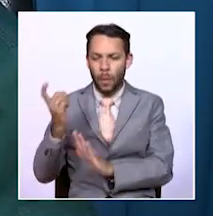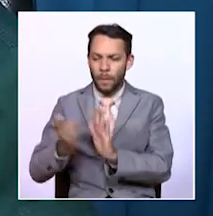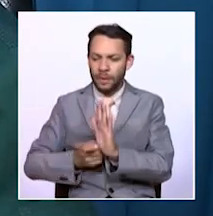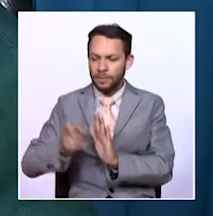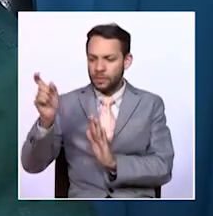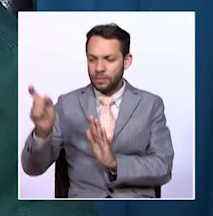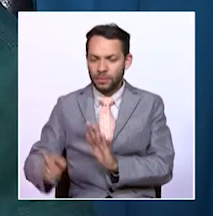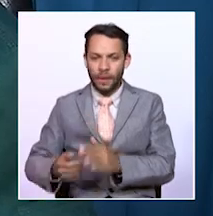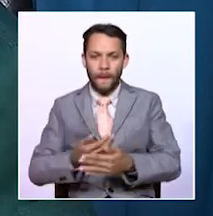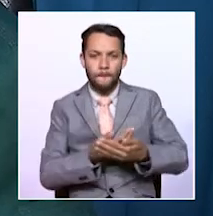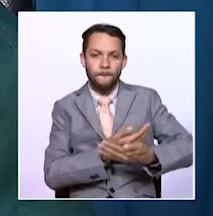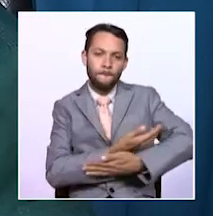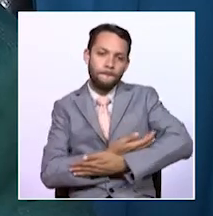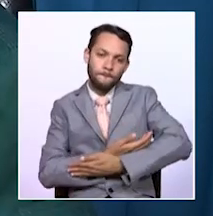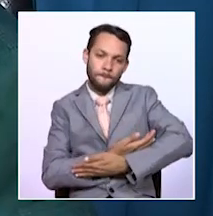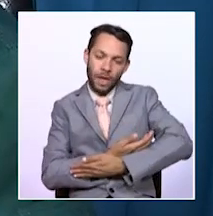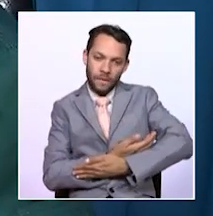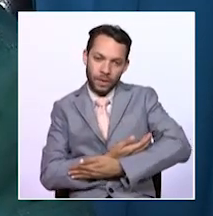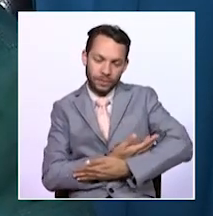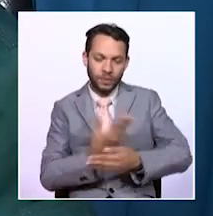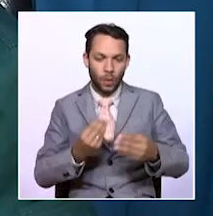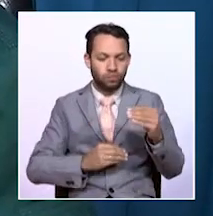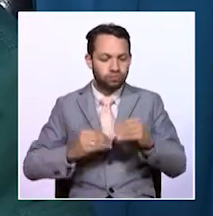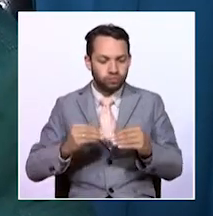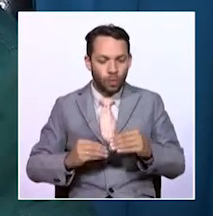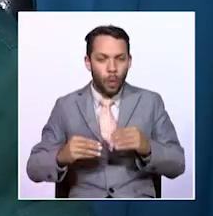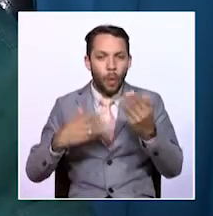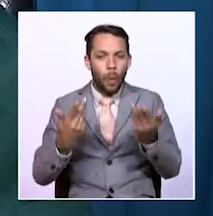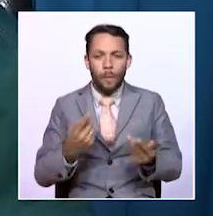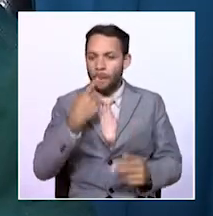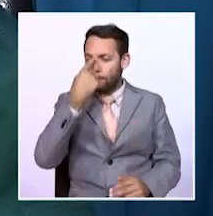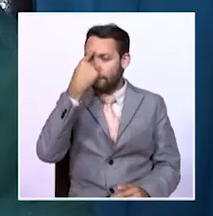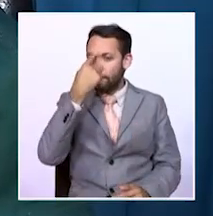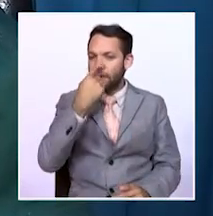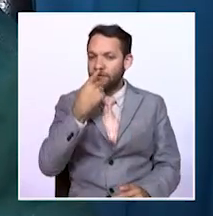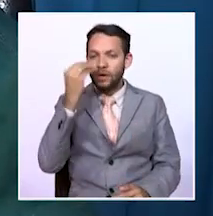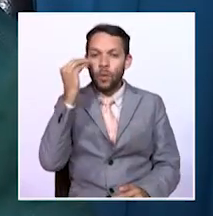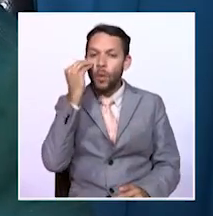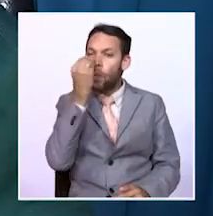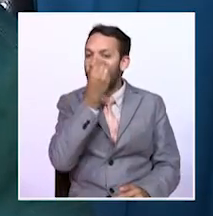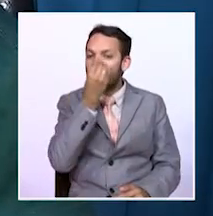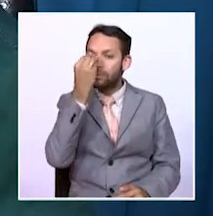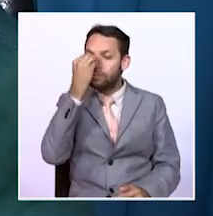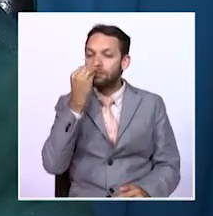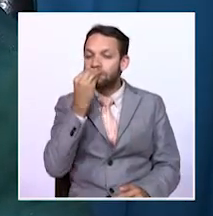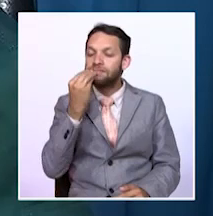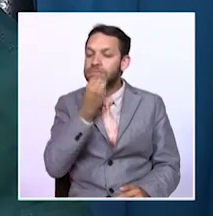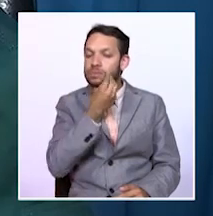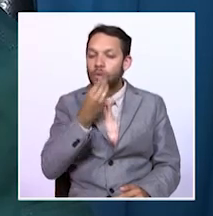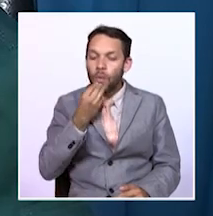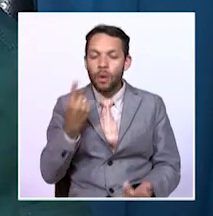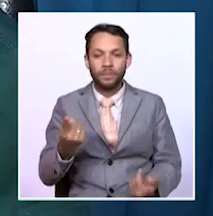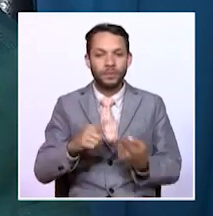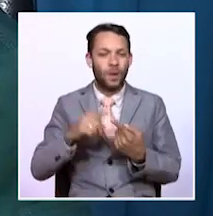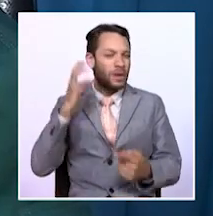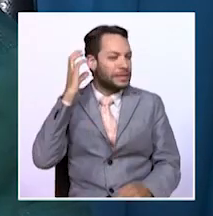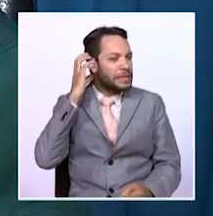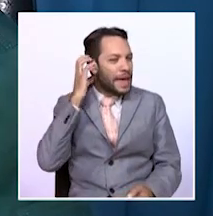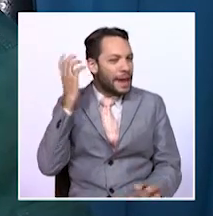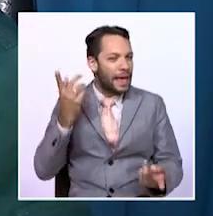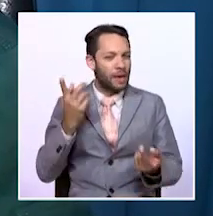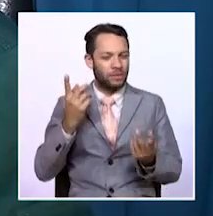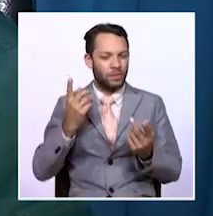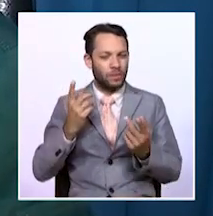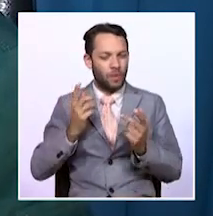del feto con 2D, es decir, con la ecografía que todos conocemos en blanco y negro. Miramos su cerebro, miramos todas las